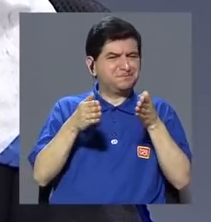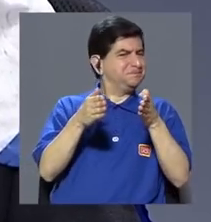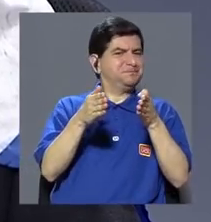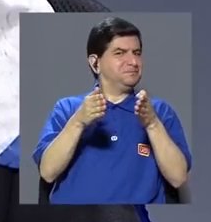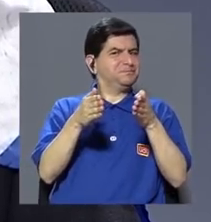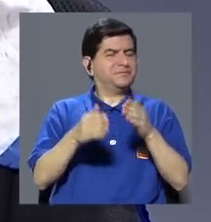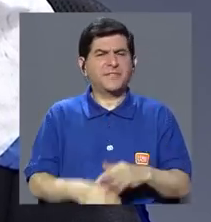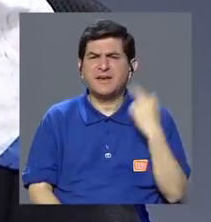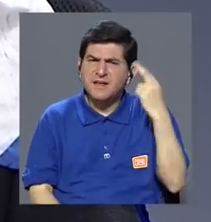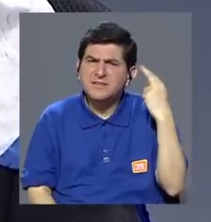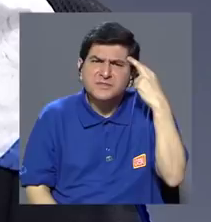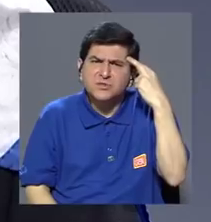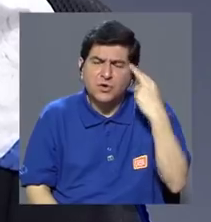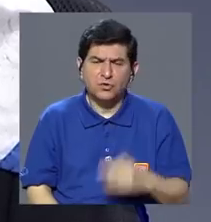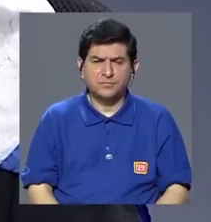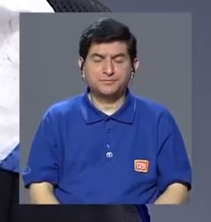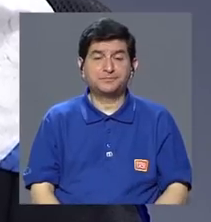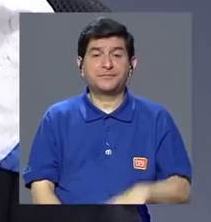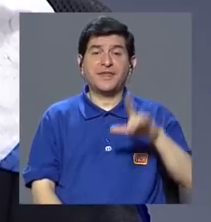porque